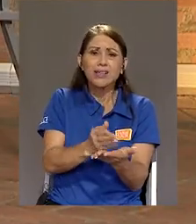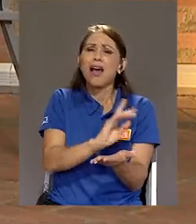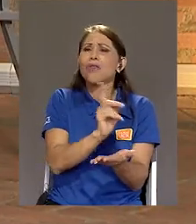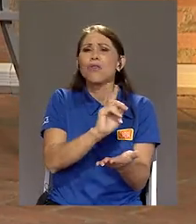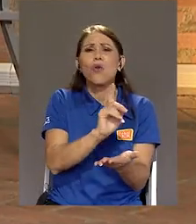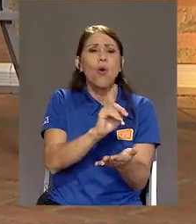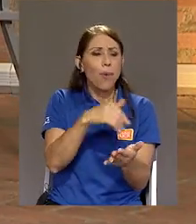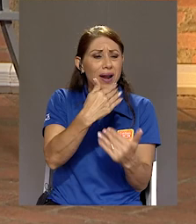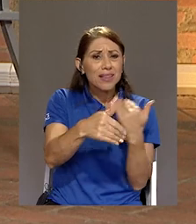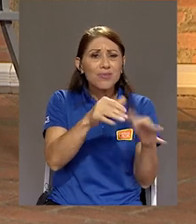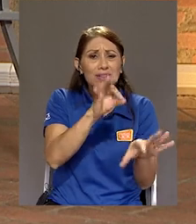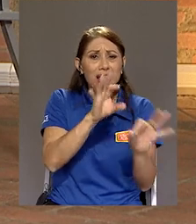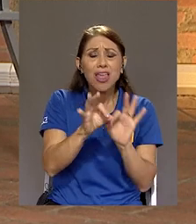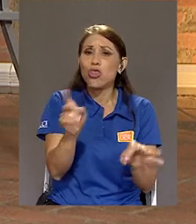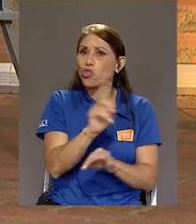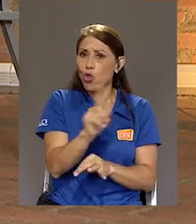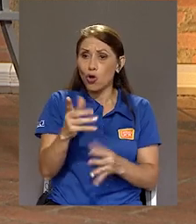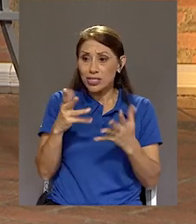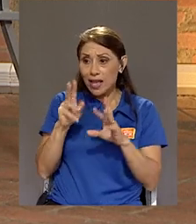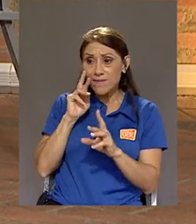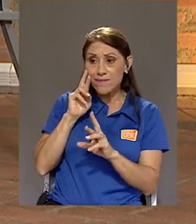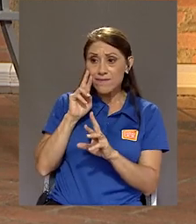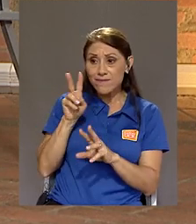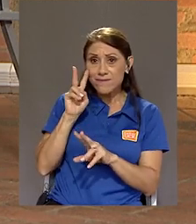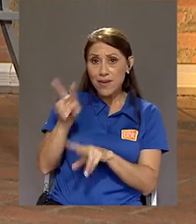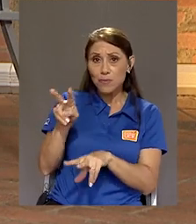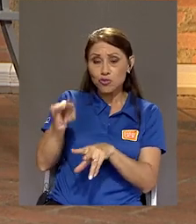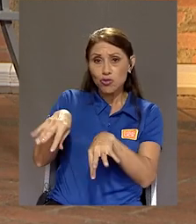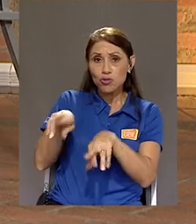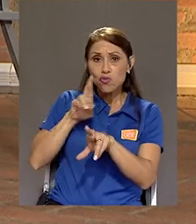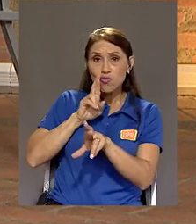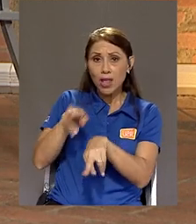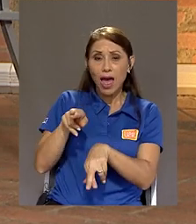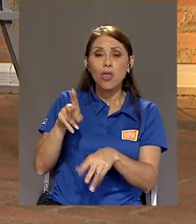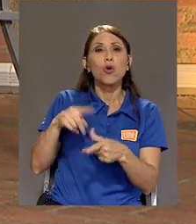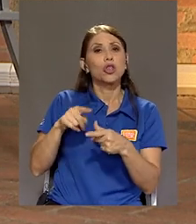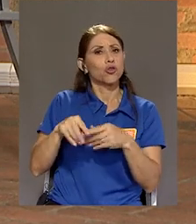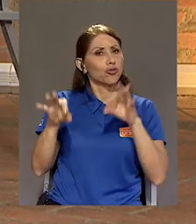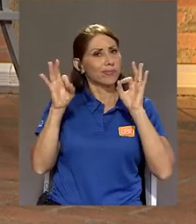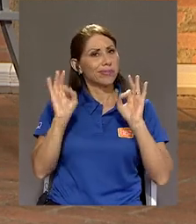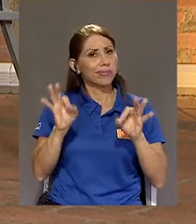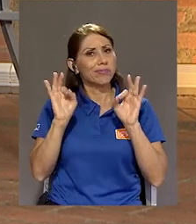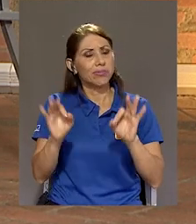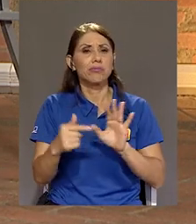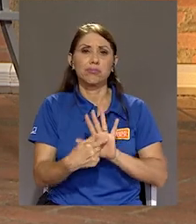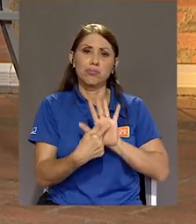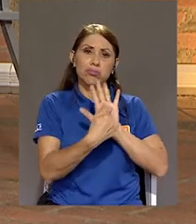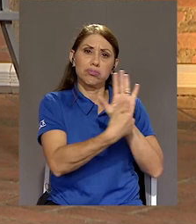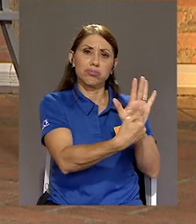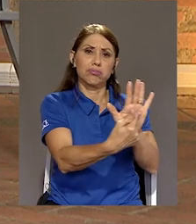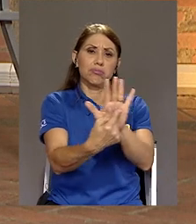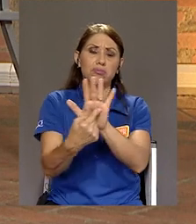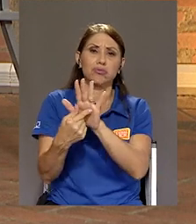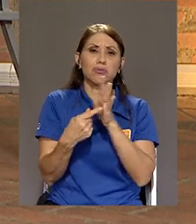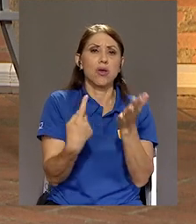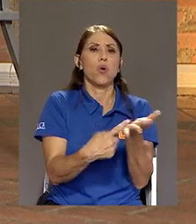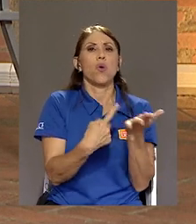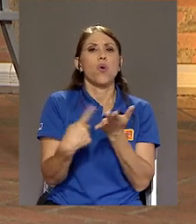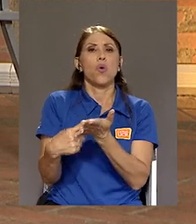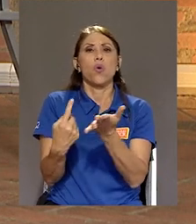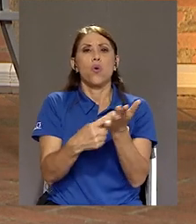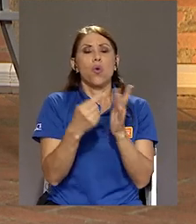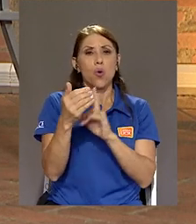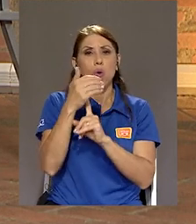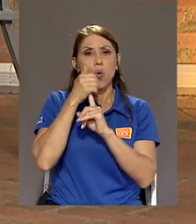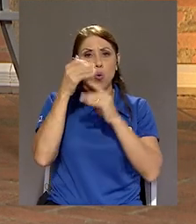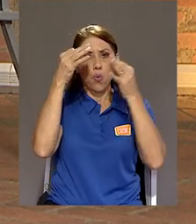tengamos le vamos a ir dando vuelo, para decirle así, y se va a someter a la discusión y a la opinión pública y a lo que sea, y a quienes